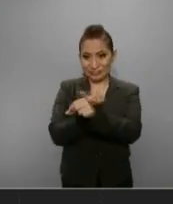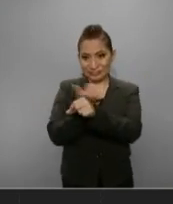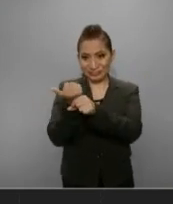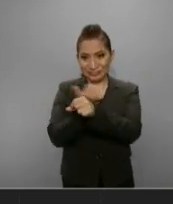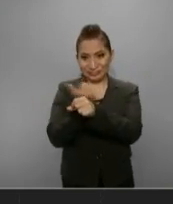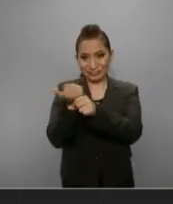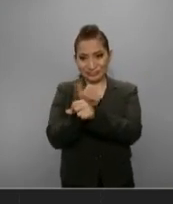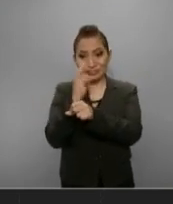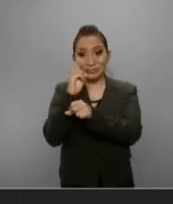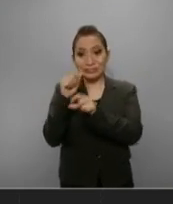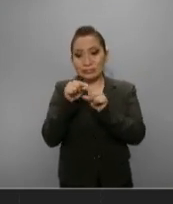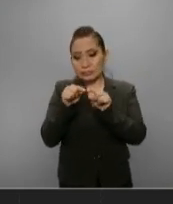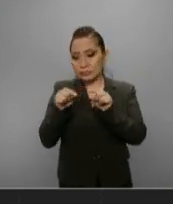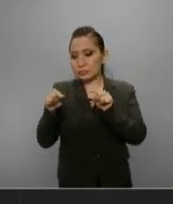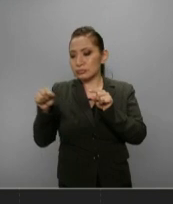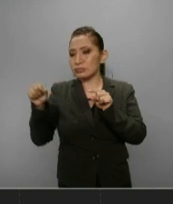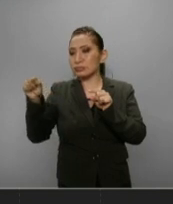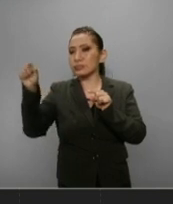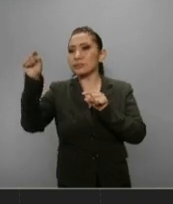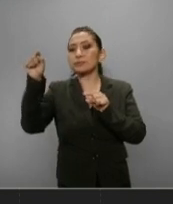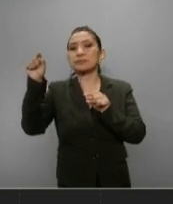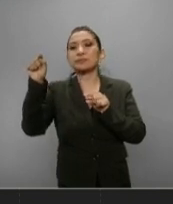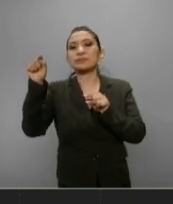mucho la pena. Esa es